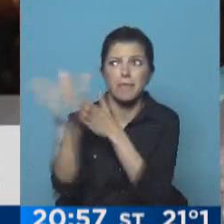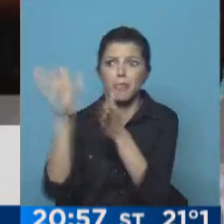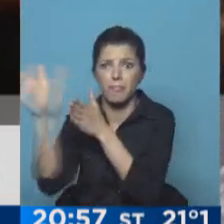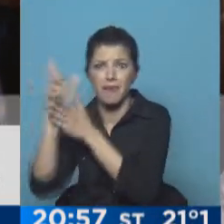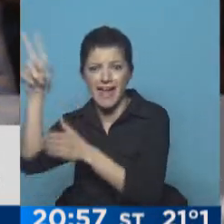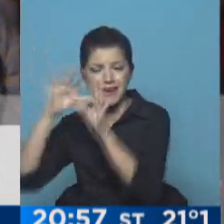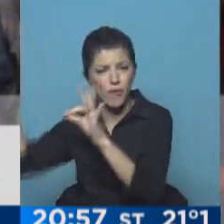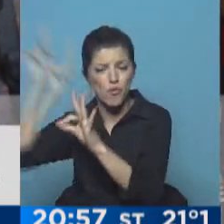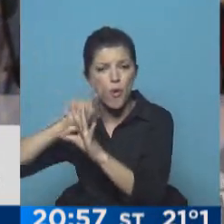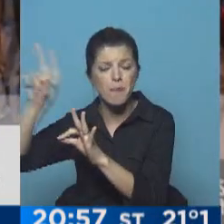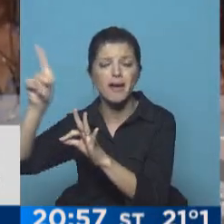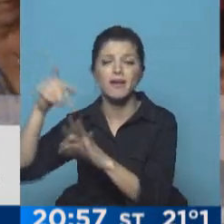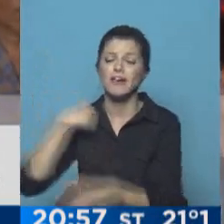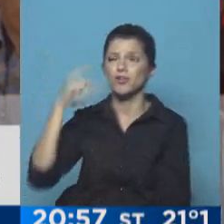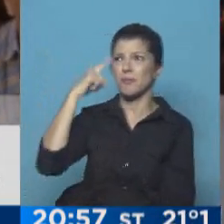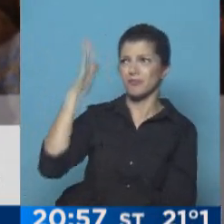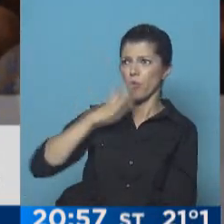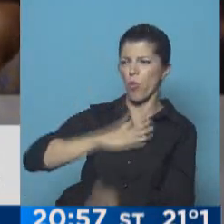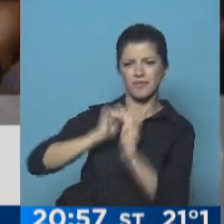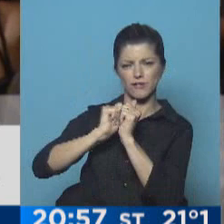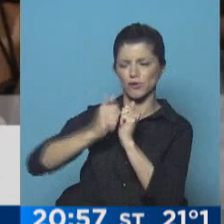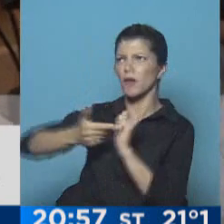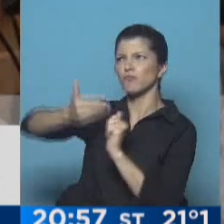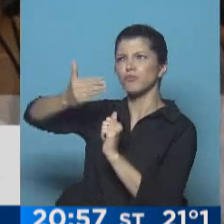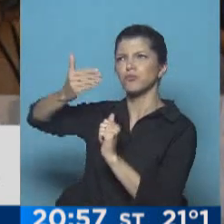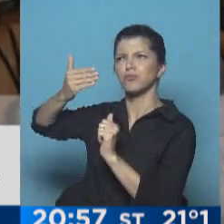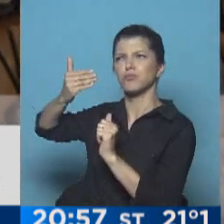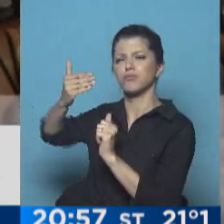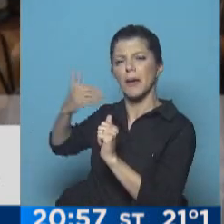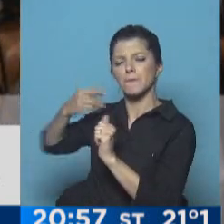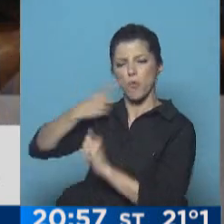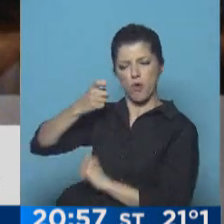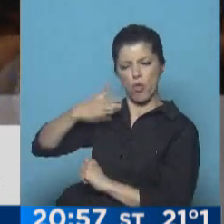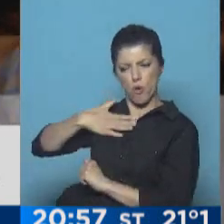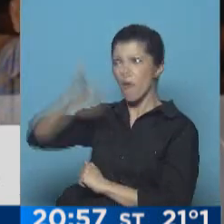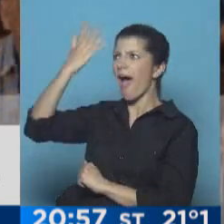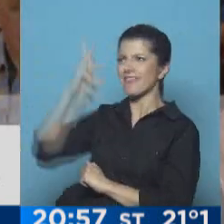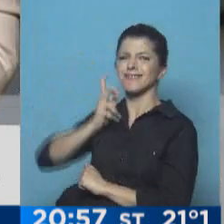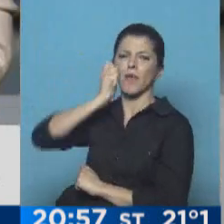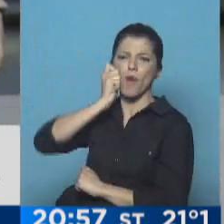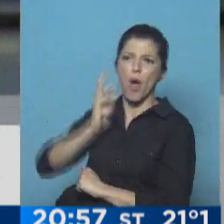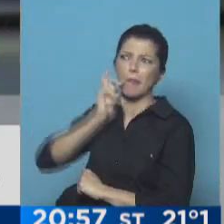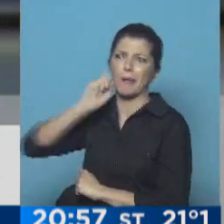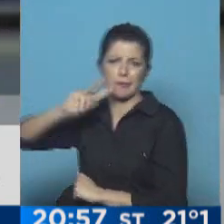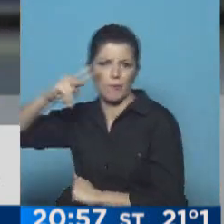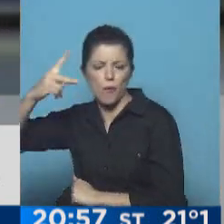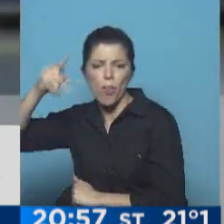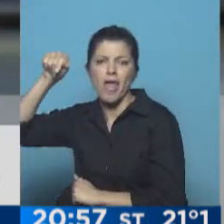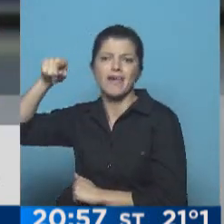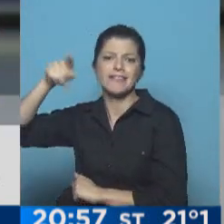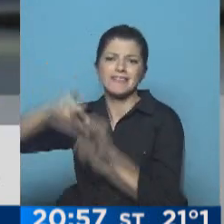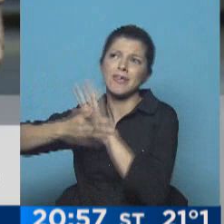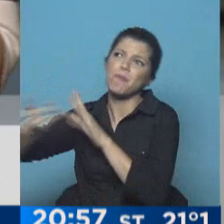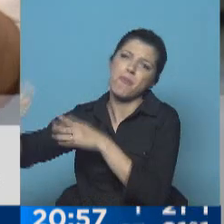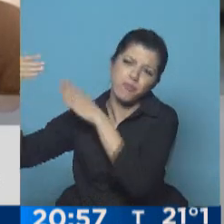Europa y miramos nuestra historia y vemos como nuestros abuelos o bisabuelos